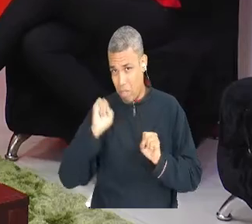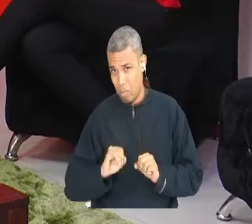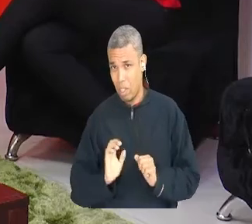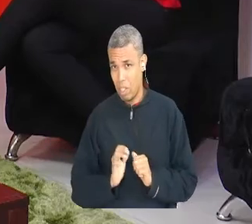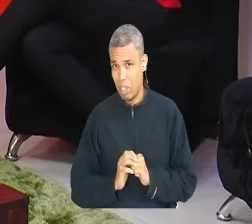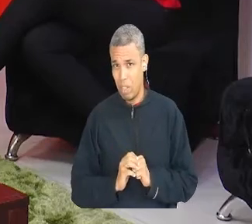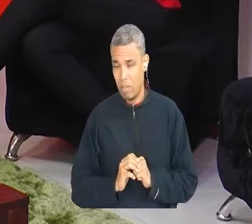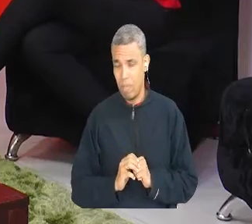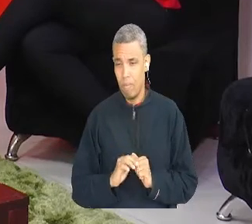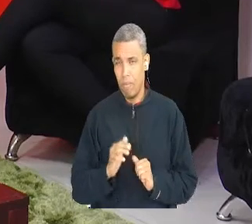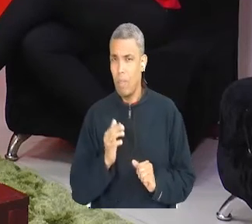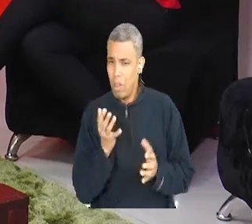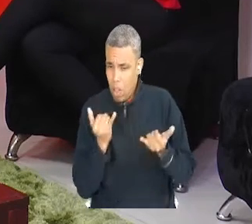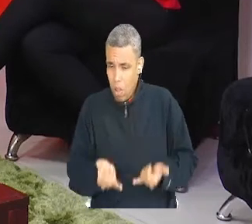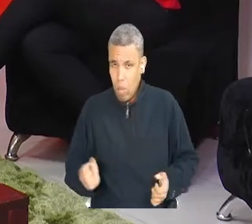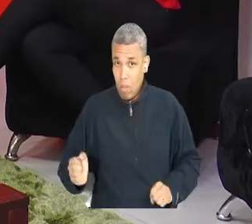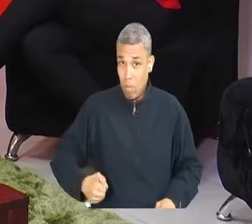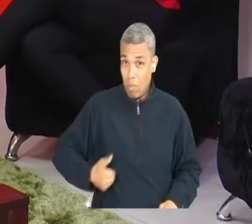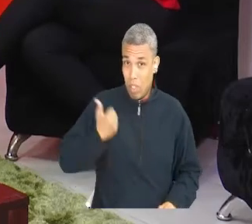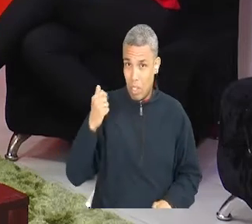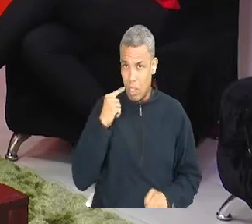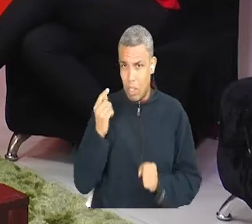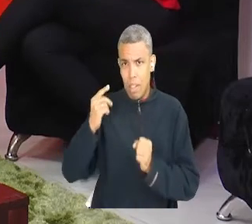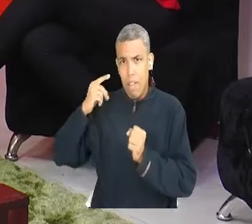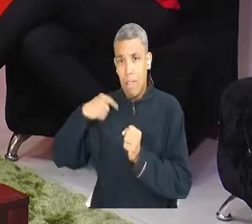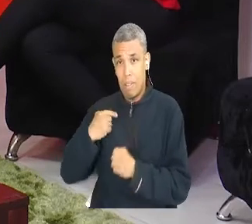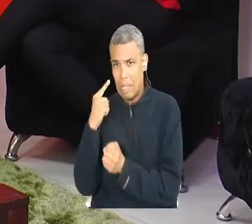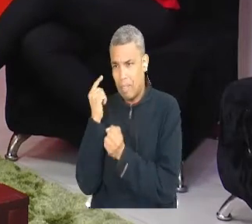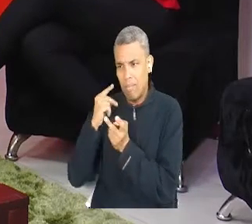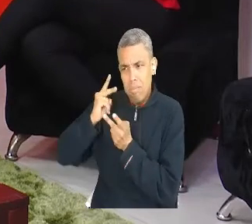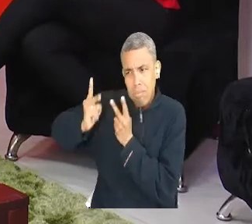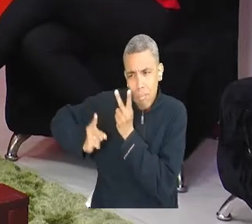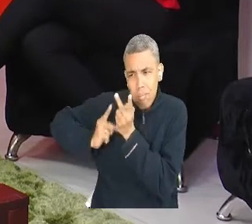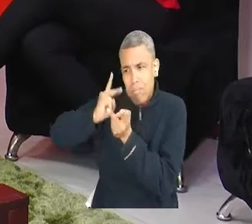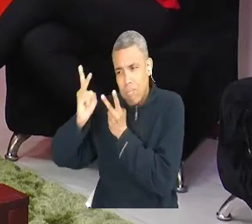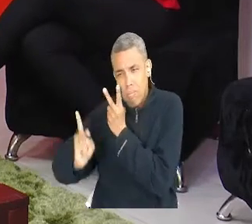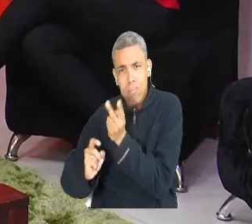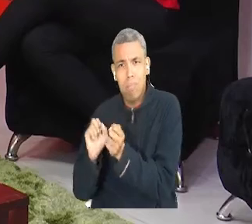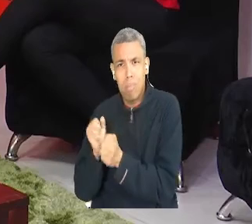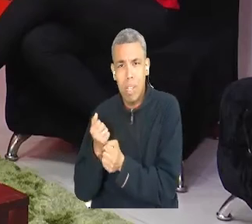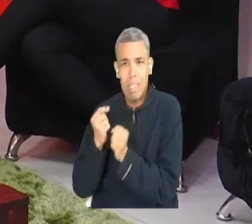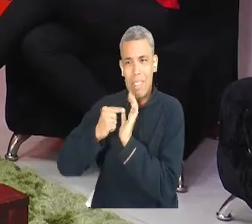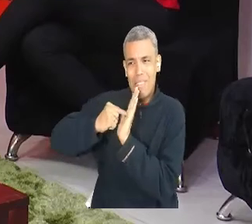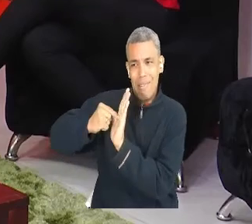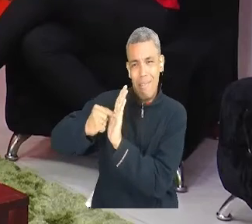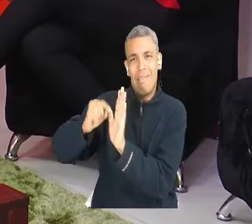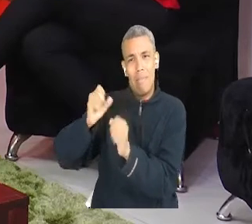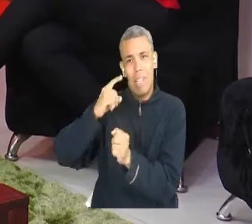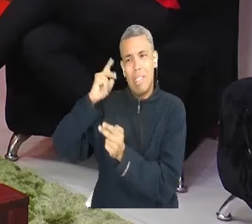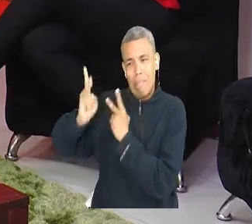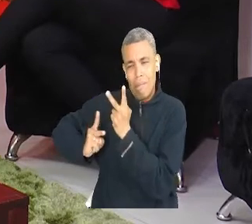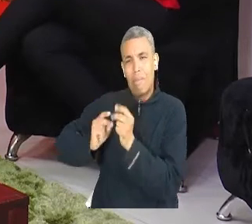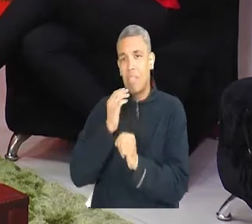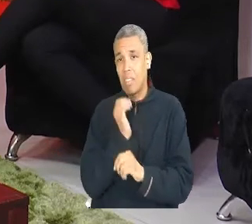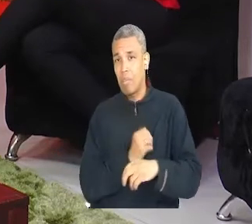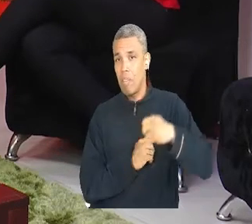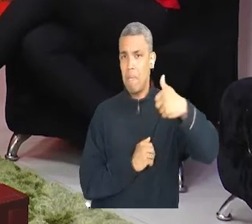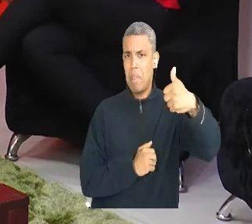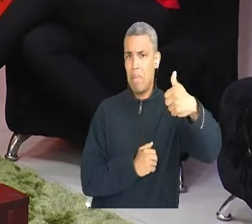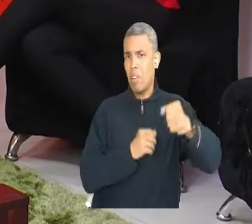que estamos trabajando estamos tratando de unir todos los gremios para poder impulsar el turismo que yo pienso puede ser el segundo renglón que genere ingresos